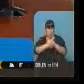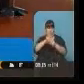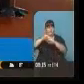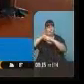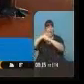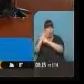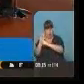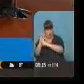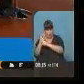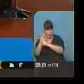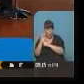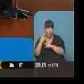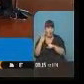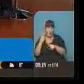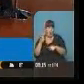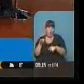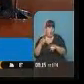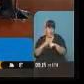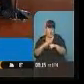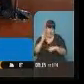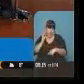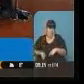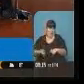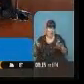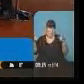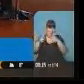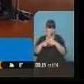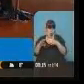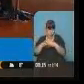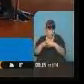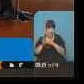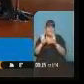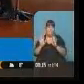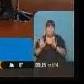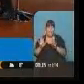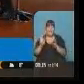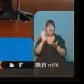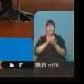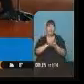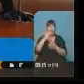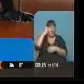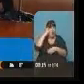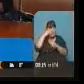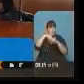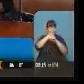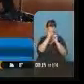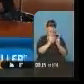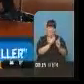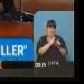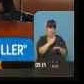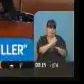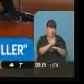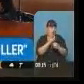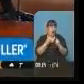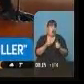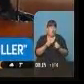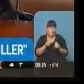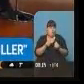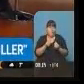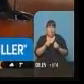mercosur por decisión del consejo pero lo que hace al parlasur siguen funcionando porque